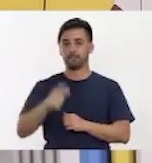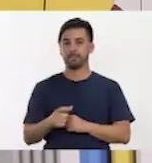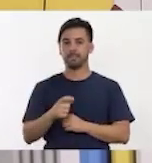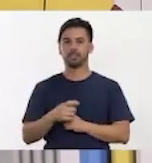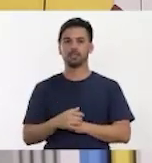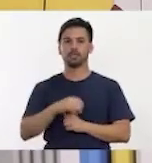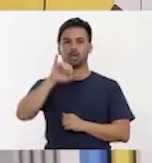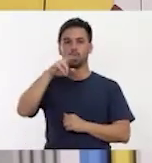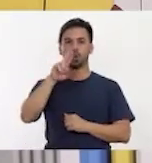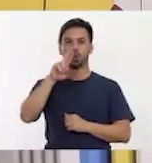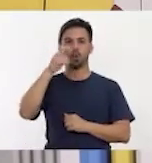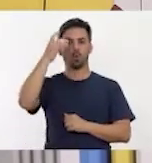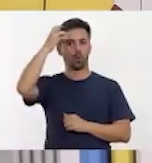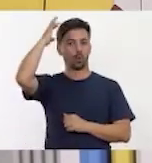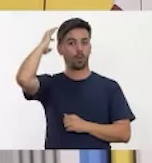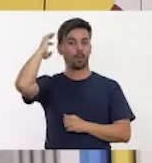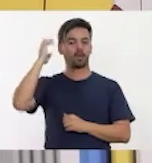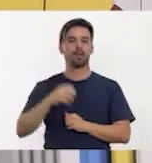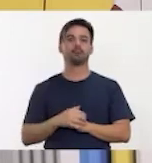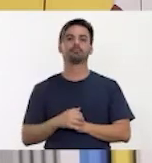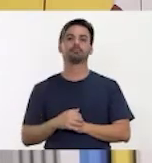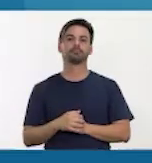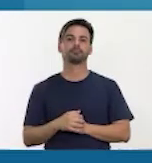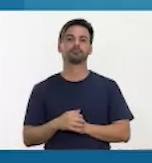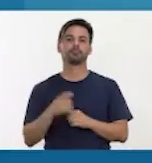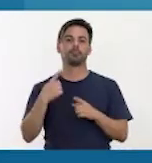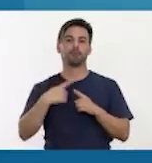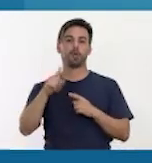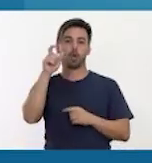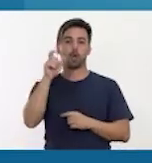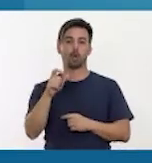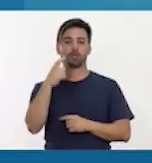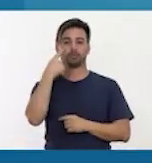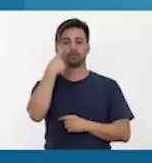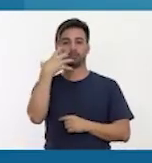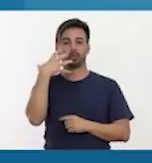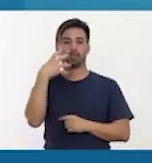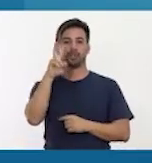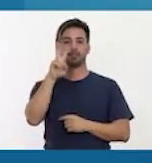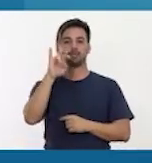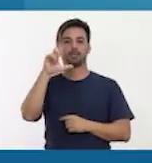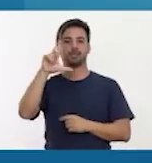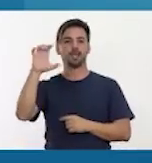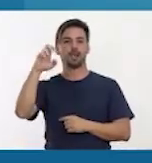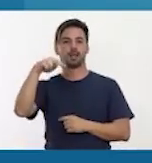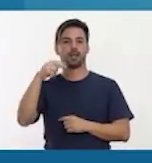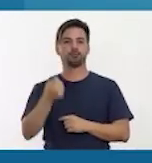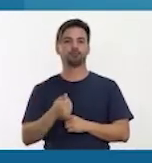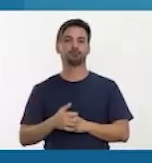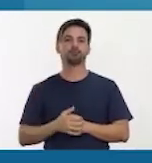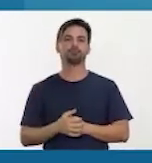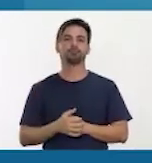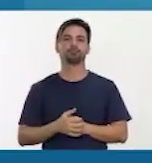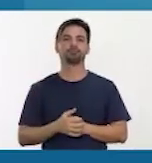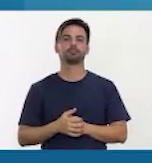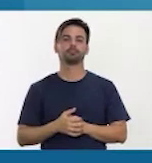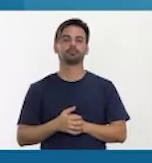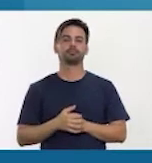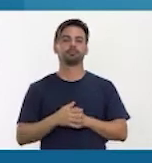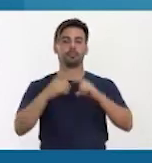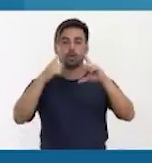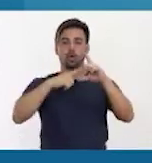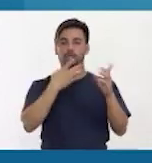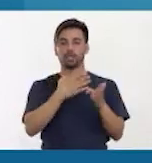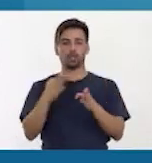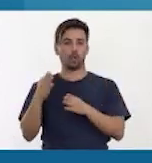Mella y Rubén Martínez Villena. El otro contenido a trabajar, como les muestro, es el gobierno de